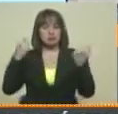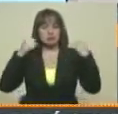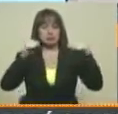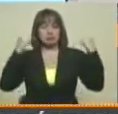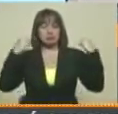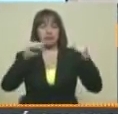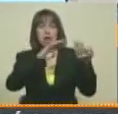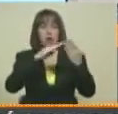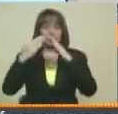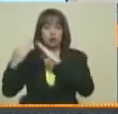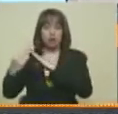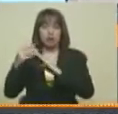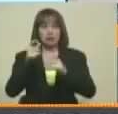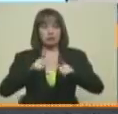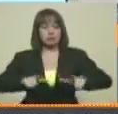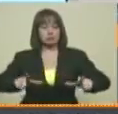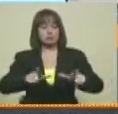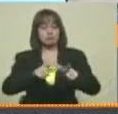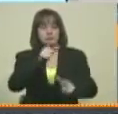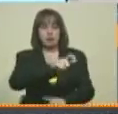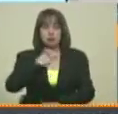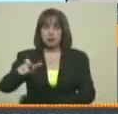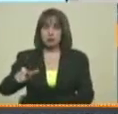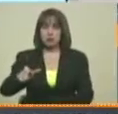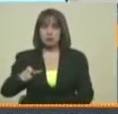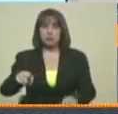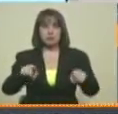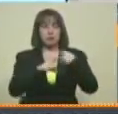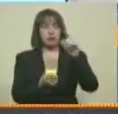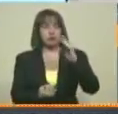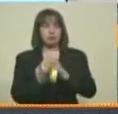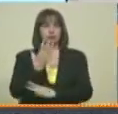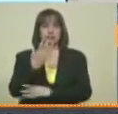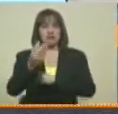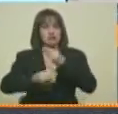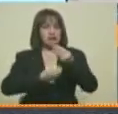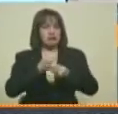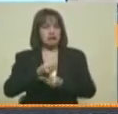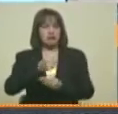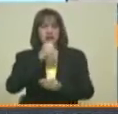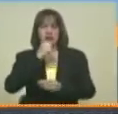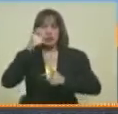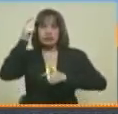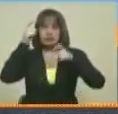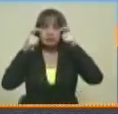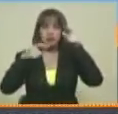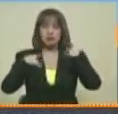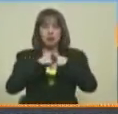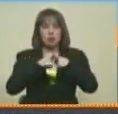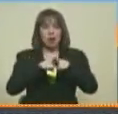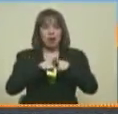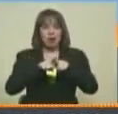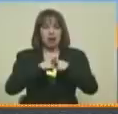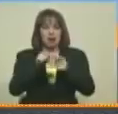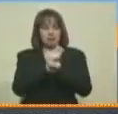práctica comunera como creación de nuestro comandante Chávez en una escuela